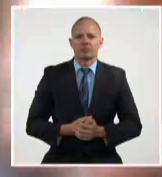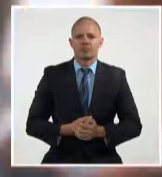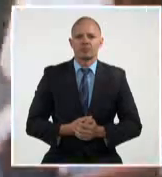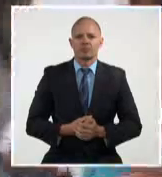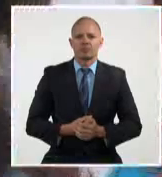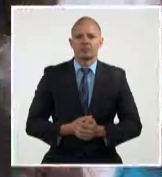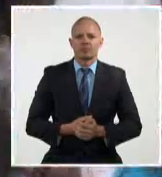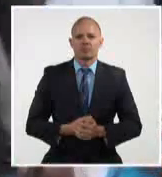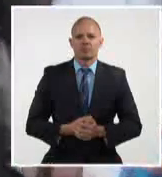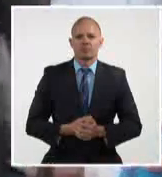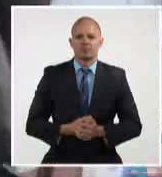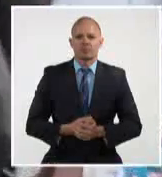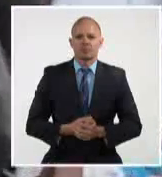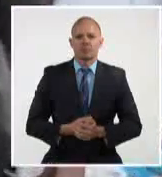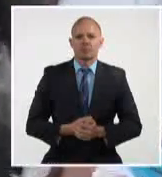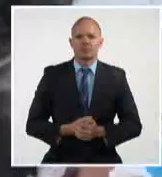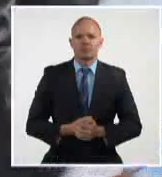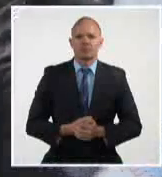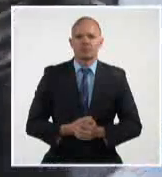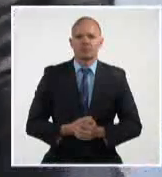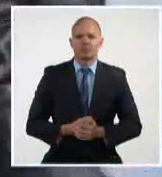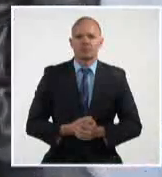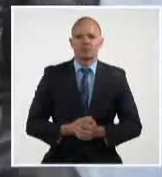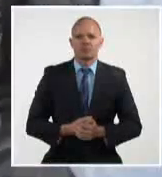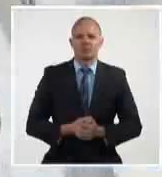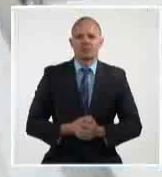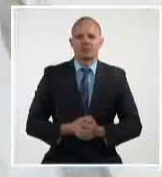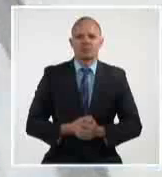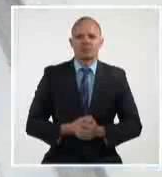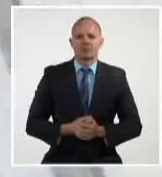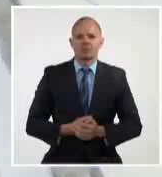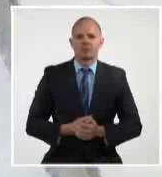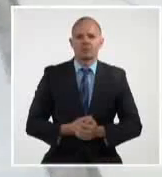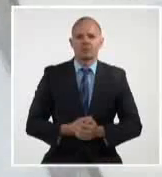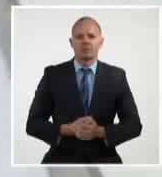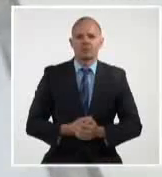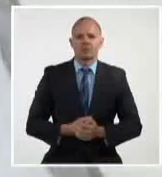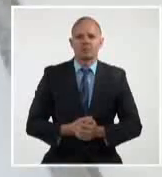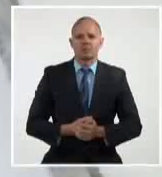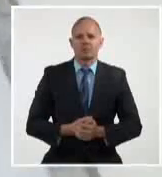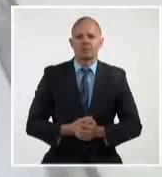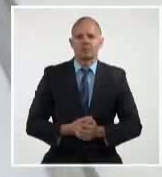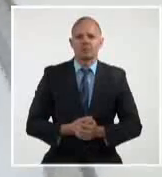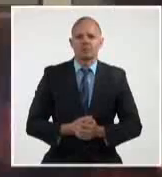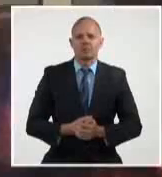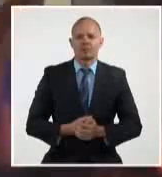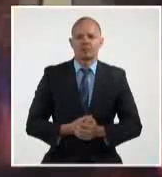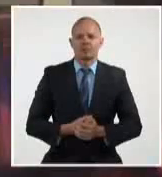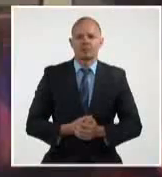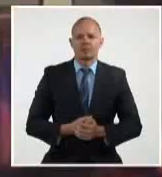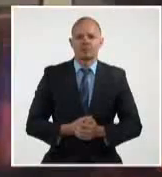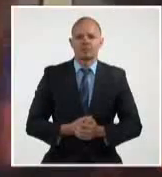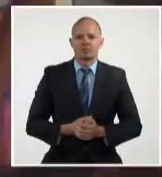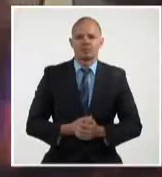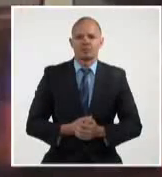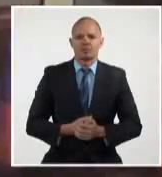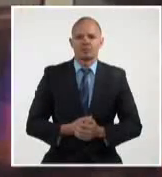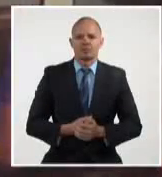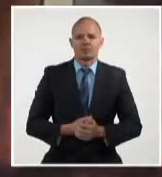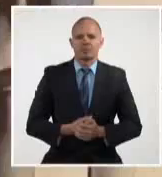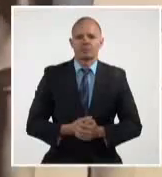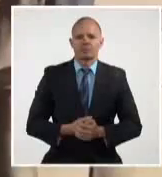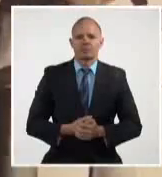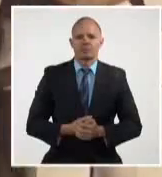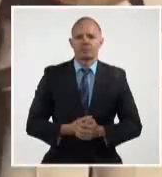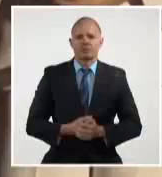En Guatemala, el binomio de Bernardo Arévalo y Karin Herrera se impuso a los intentos de proscribir al movimiento Semilla y al asedio judicial en